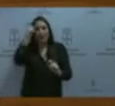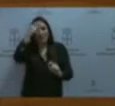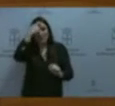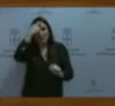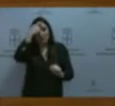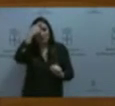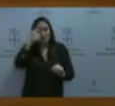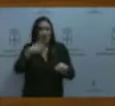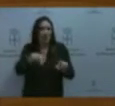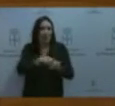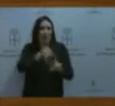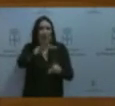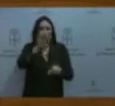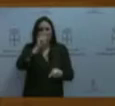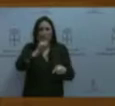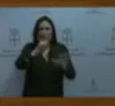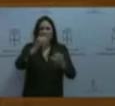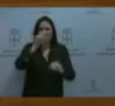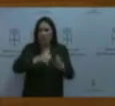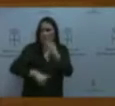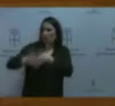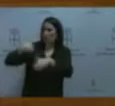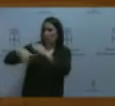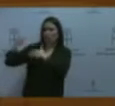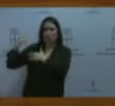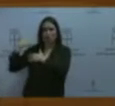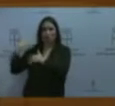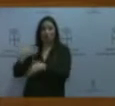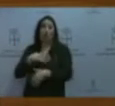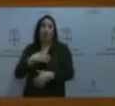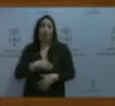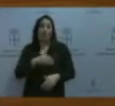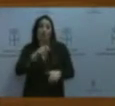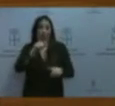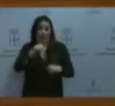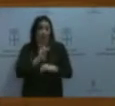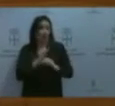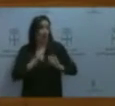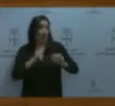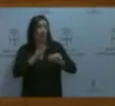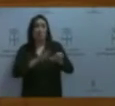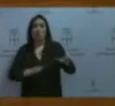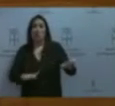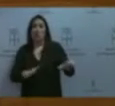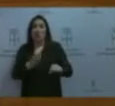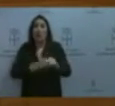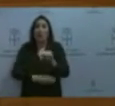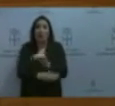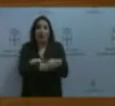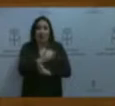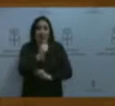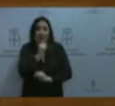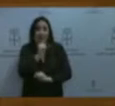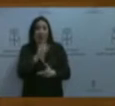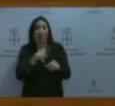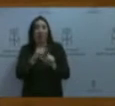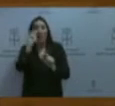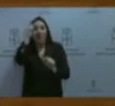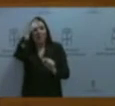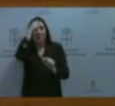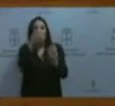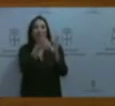y 60 años. Es decir, probablemente la mayor parte de la gente que estamos en esta Cámara no había nacido, que son los conceptos de